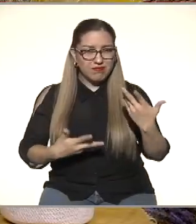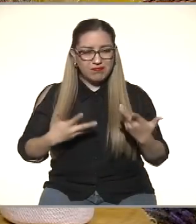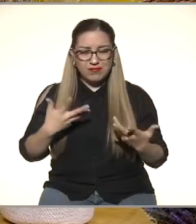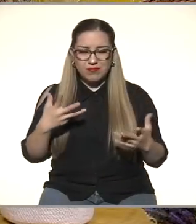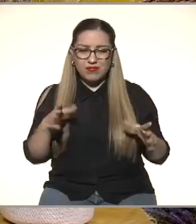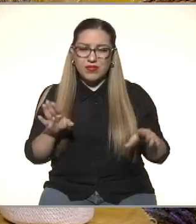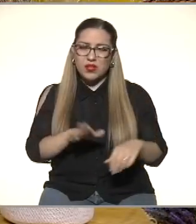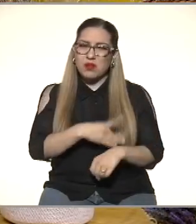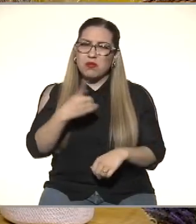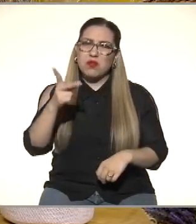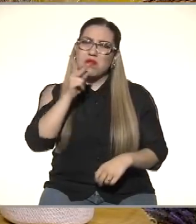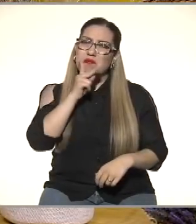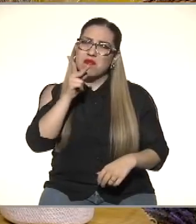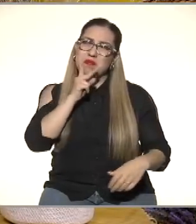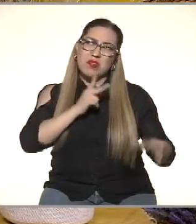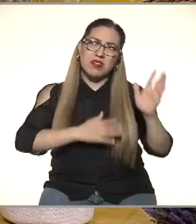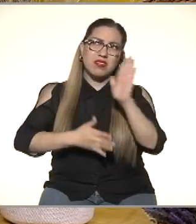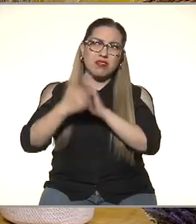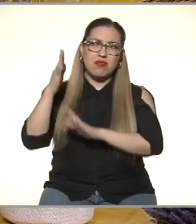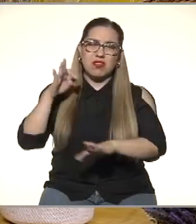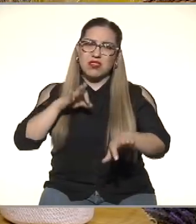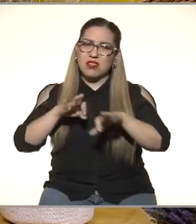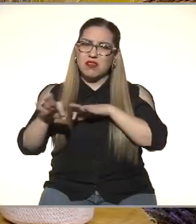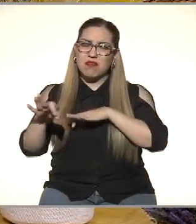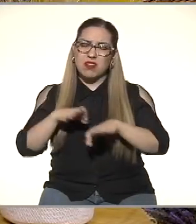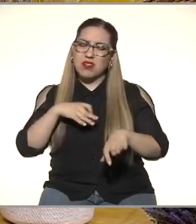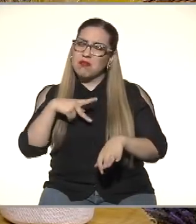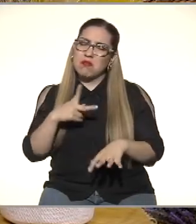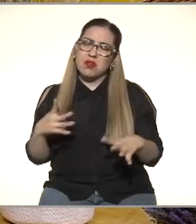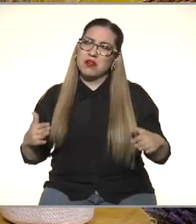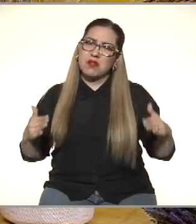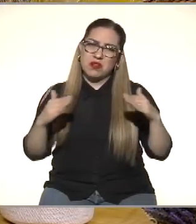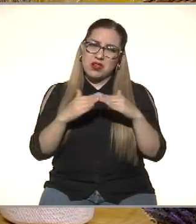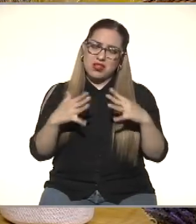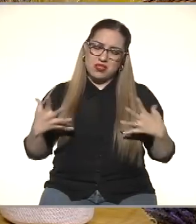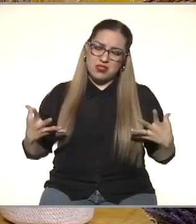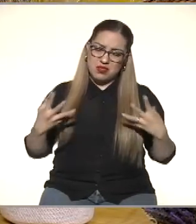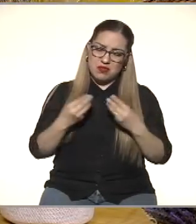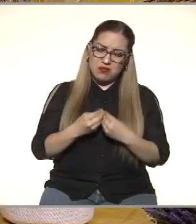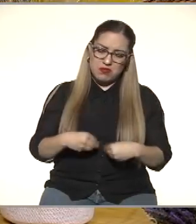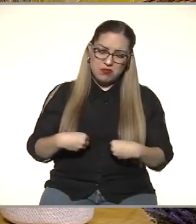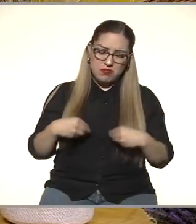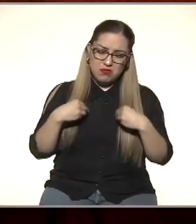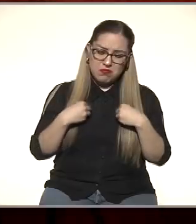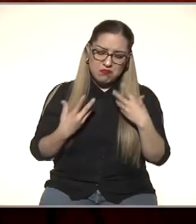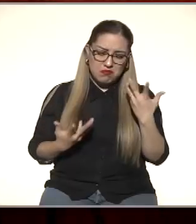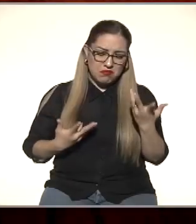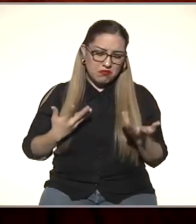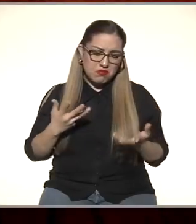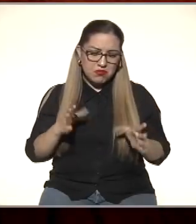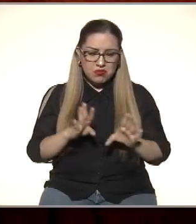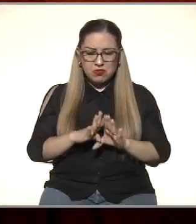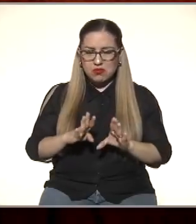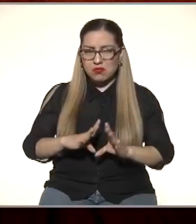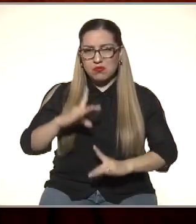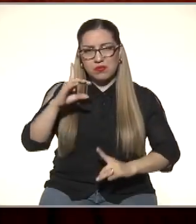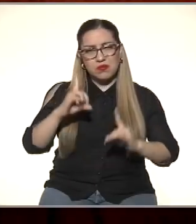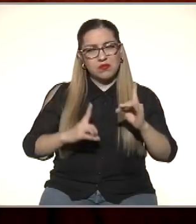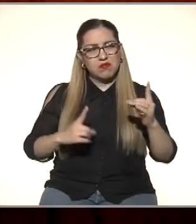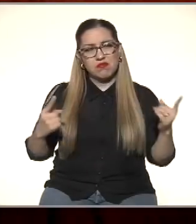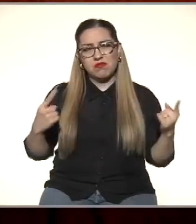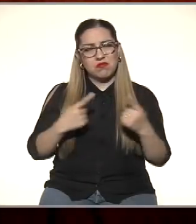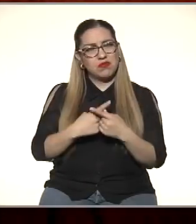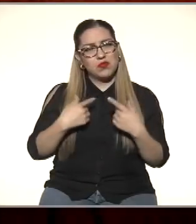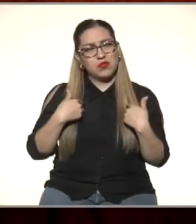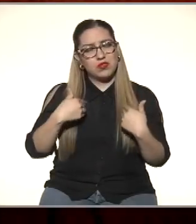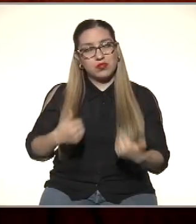ir a trabajar ya no va a vivir conmigo? ¿Y por qué sí está, pero no? O sea, es doble engaño. Doble engaño, exactamente. Y además un doble